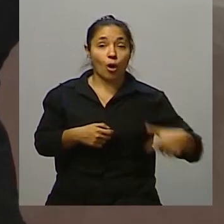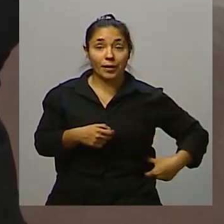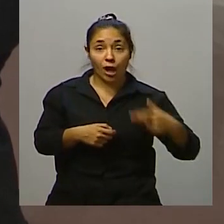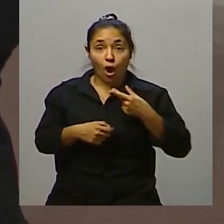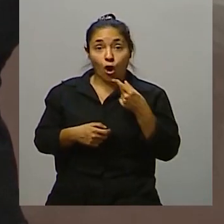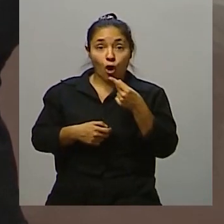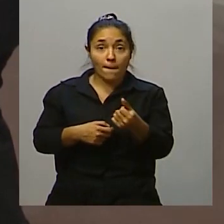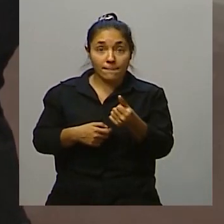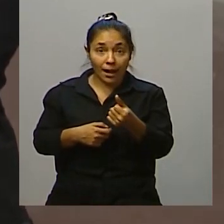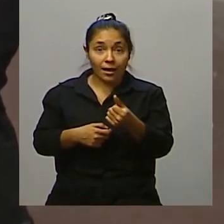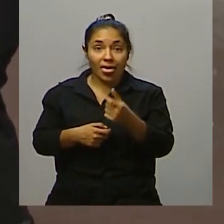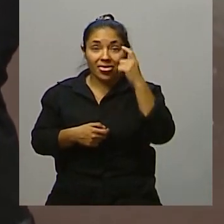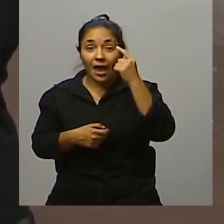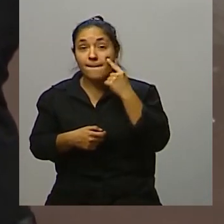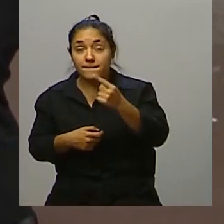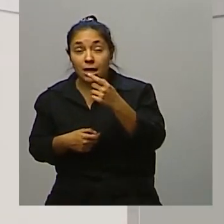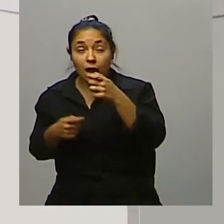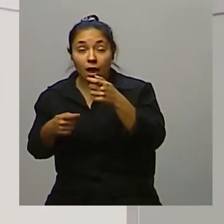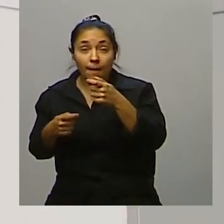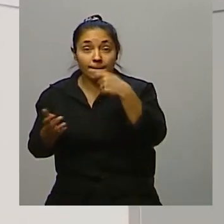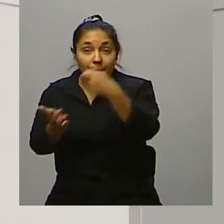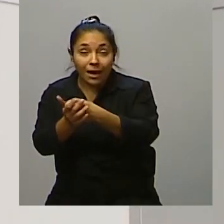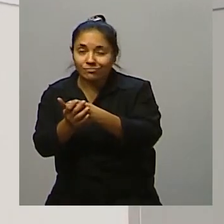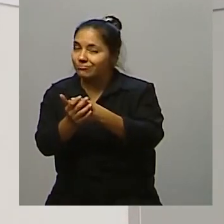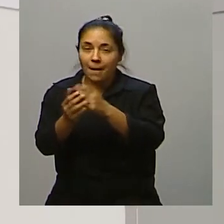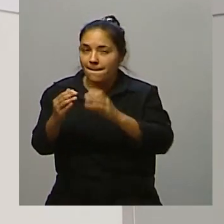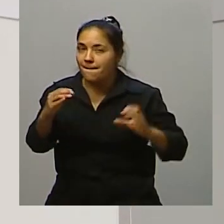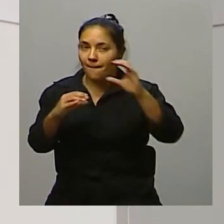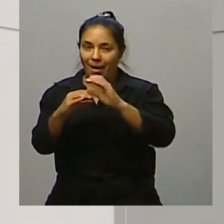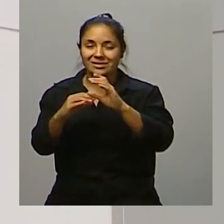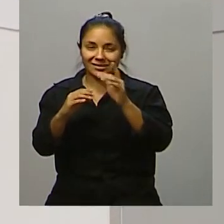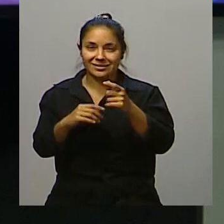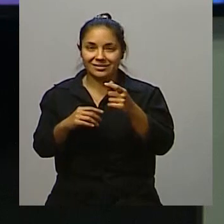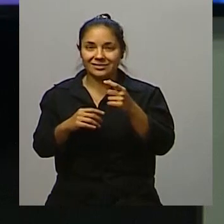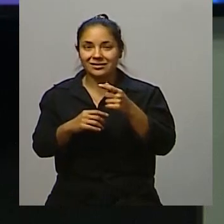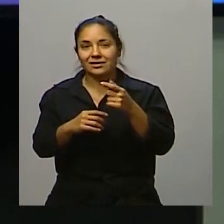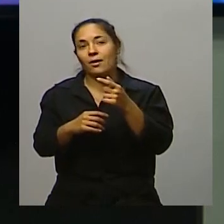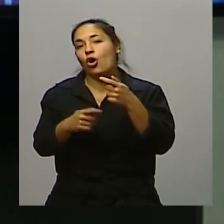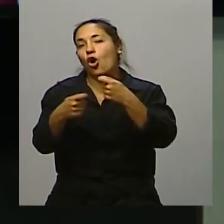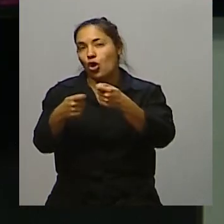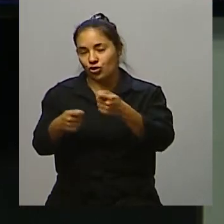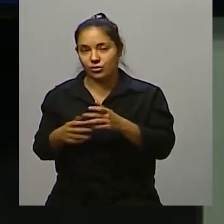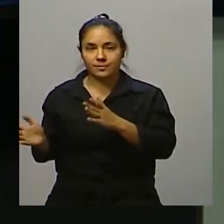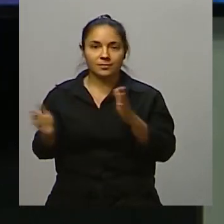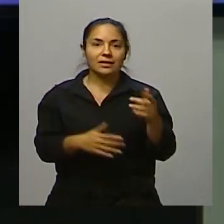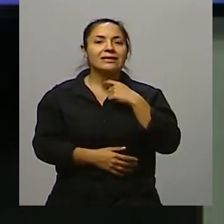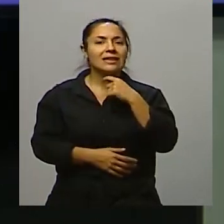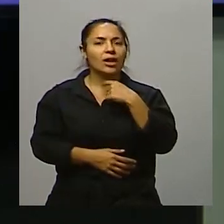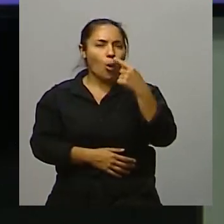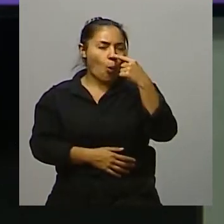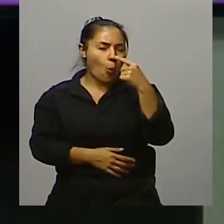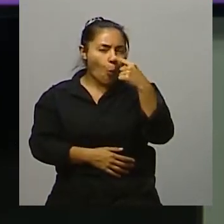por $14.000, no por $10.000, que es el precio del vehículo. Rodolfo, no quería dejar pasar, porque ya estamos sobre el final del programa,